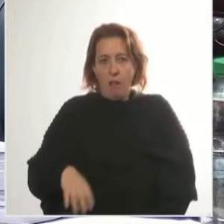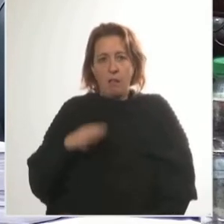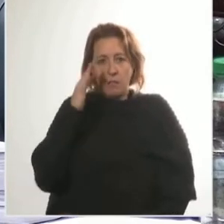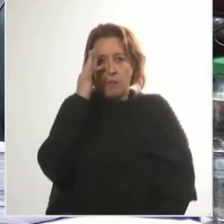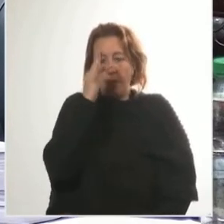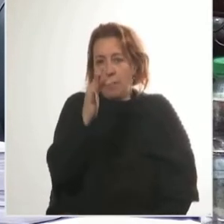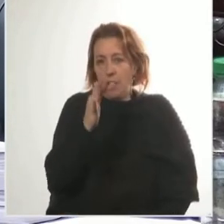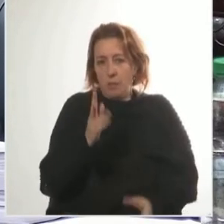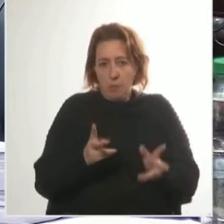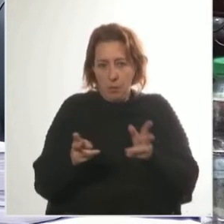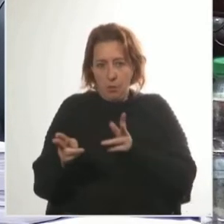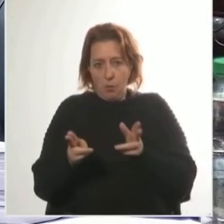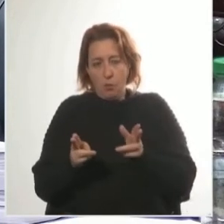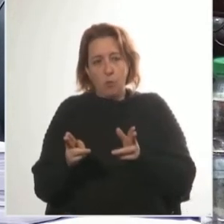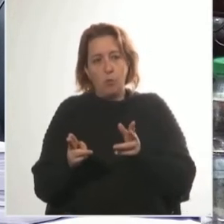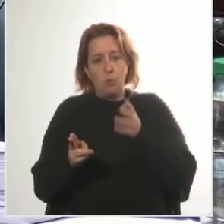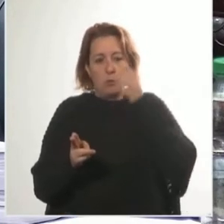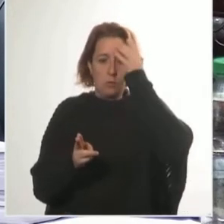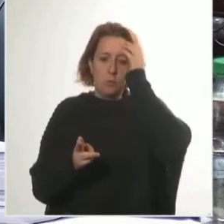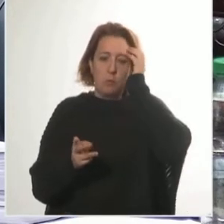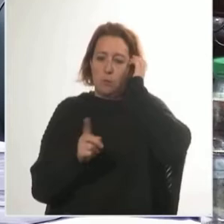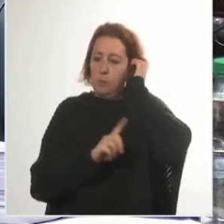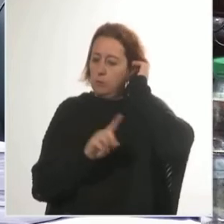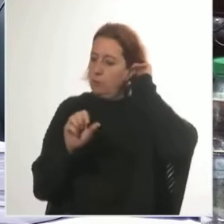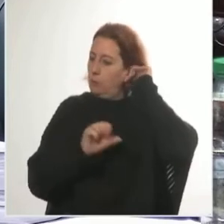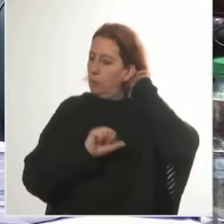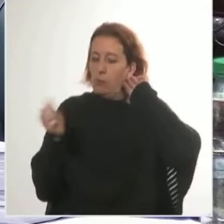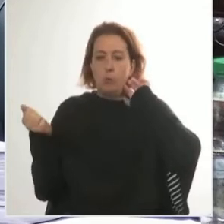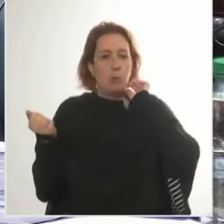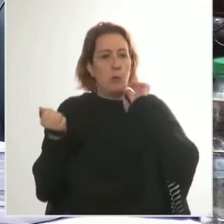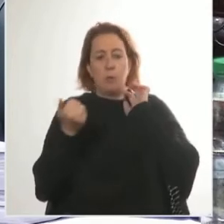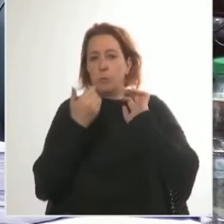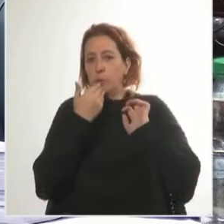del periodo. Todavía no logramos entender,